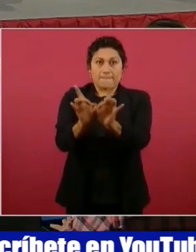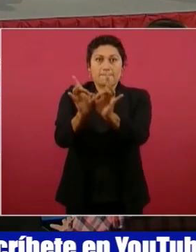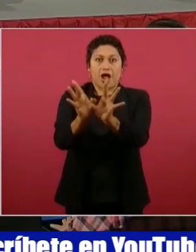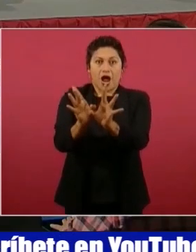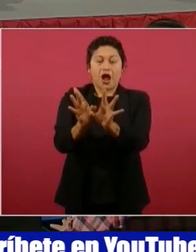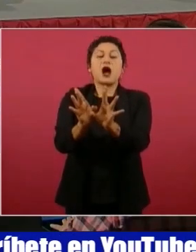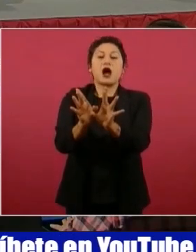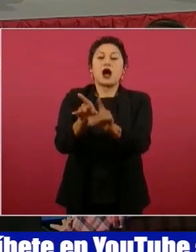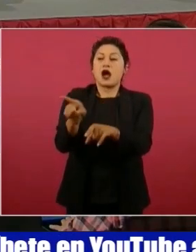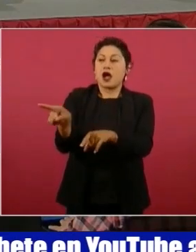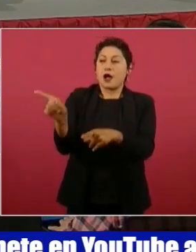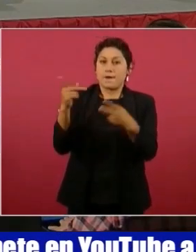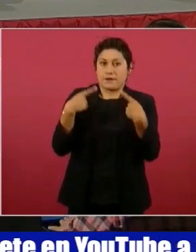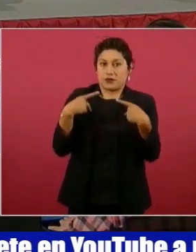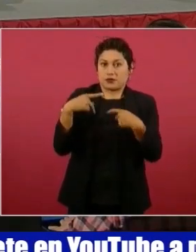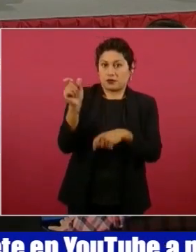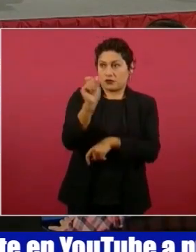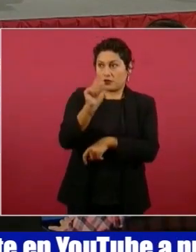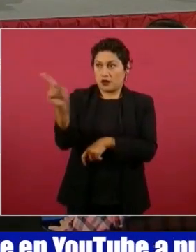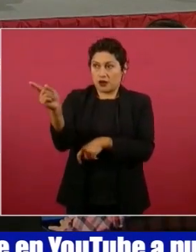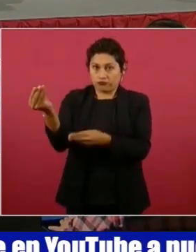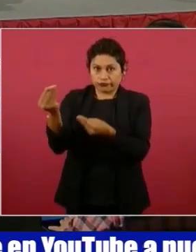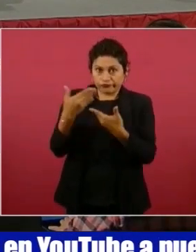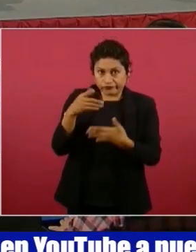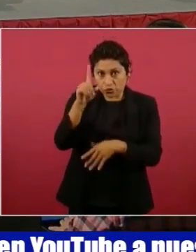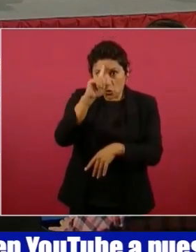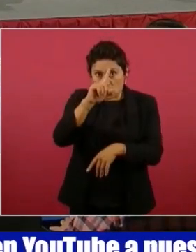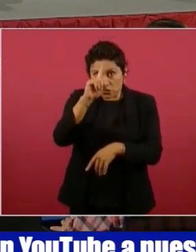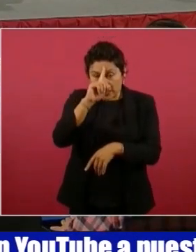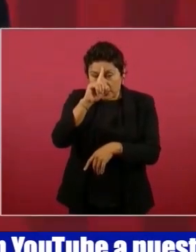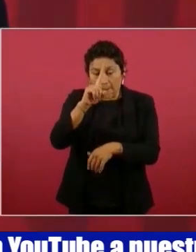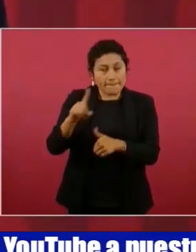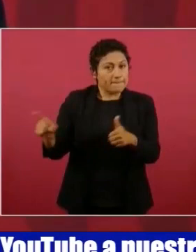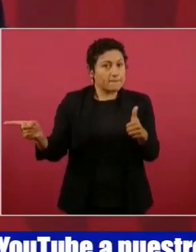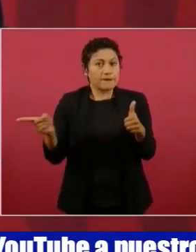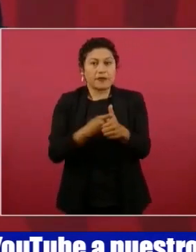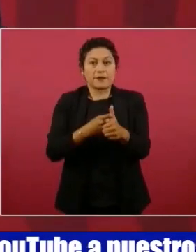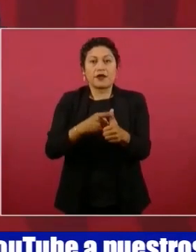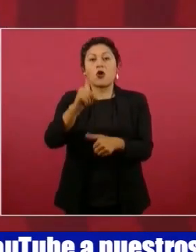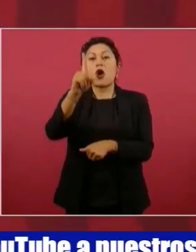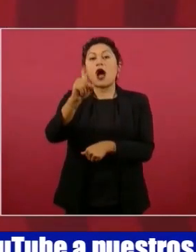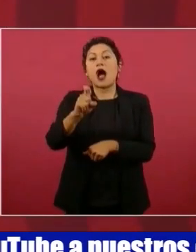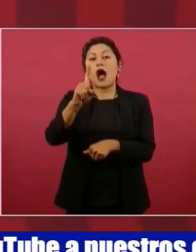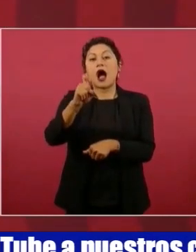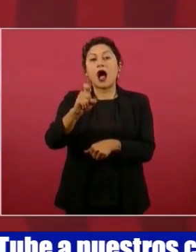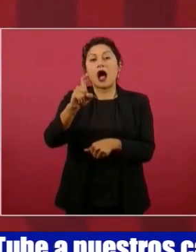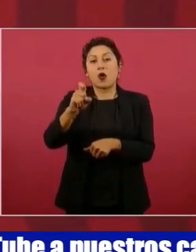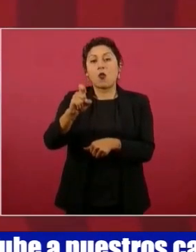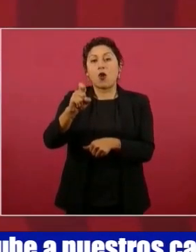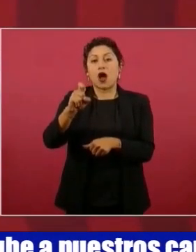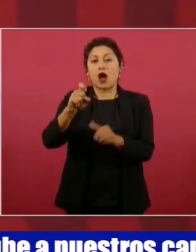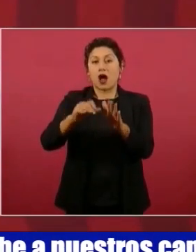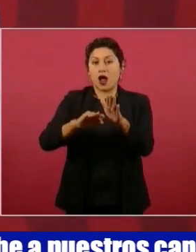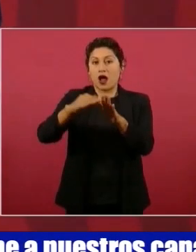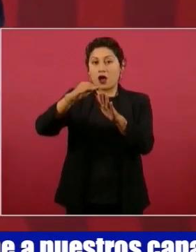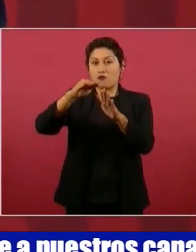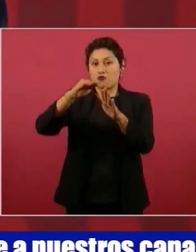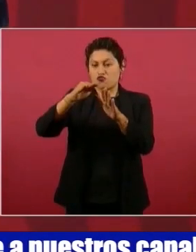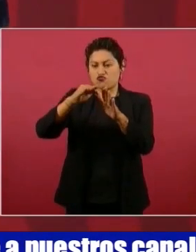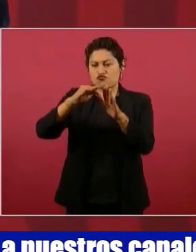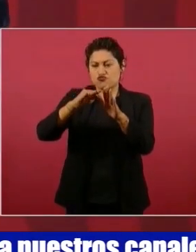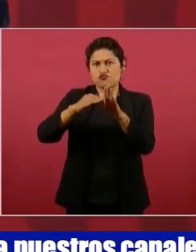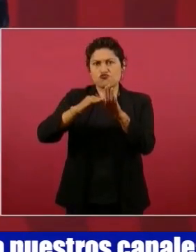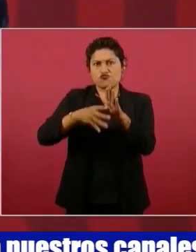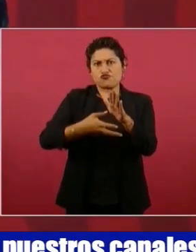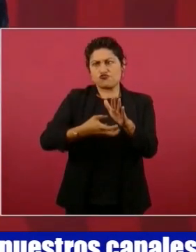aconsejaron los expertos, en quitar el agua, en extraer todo el